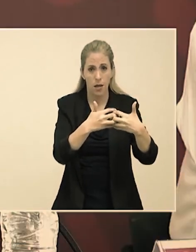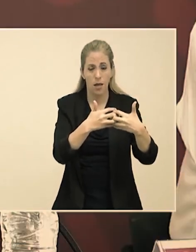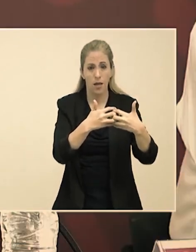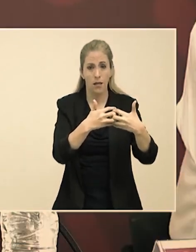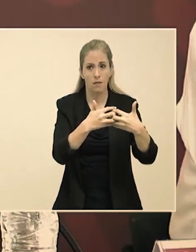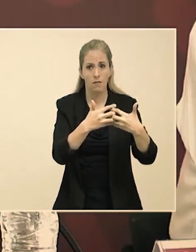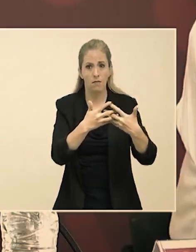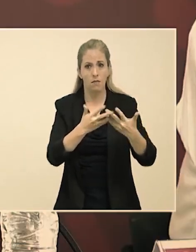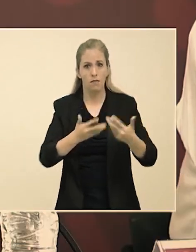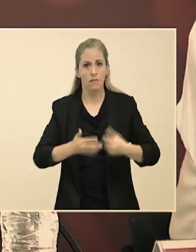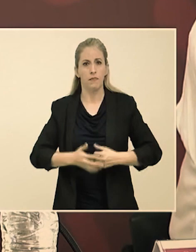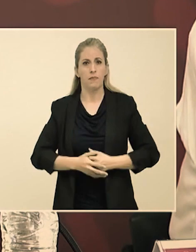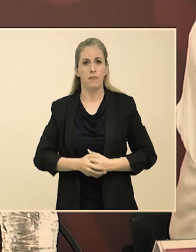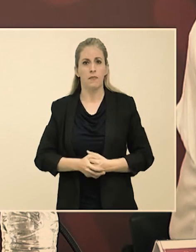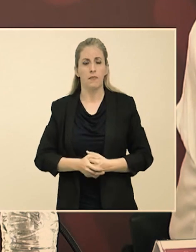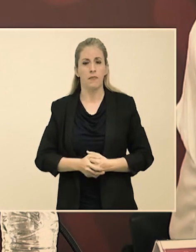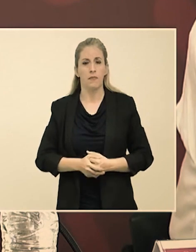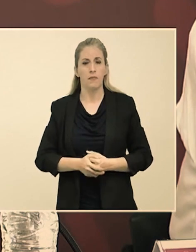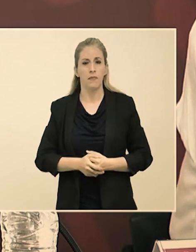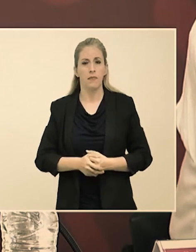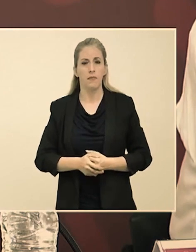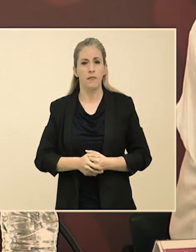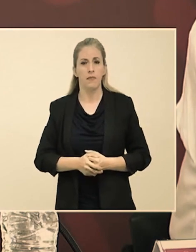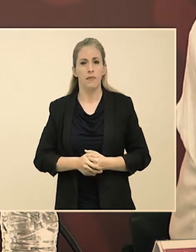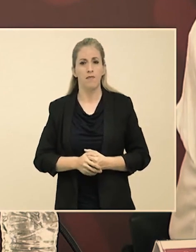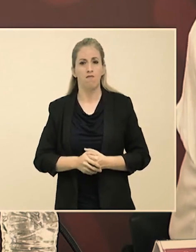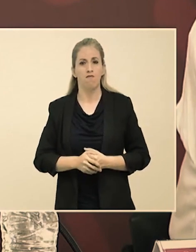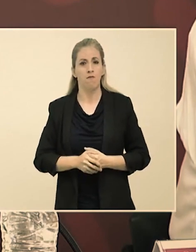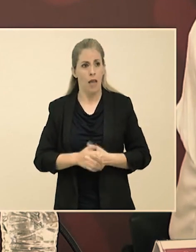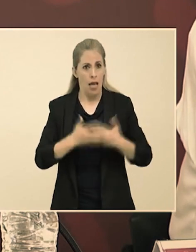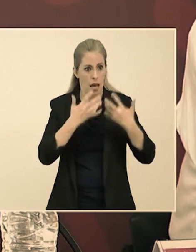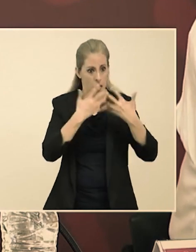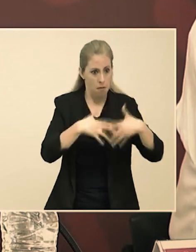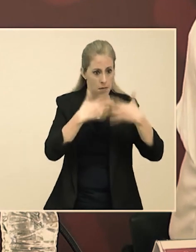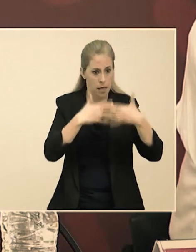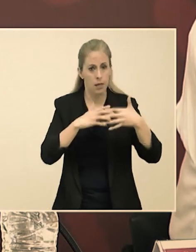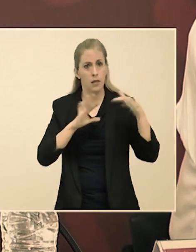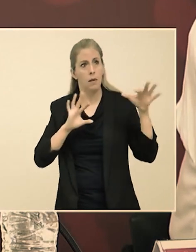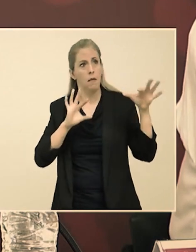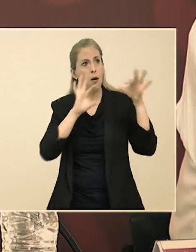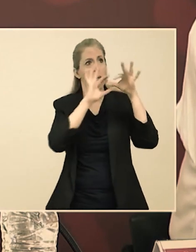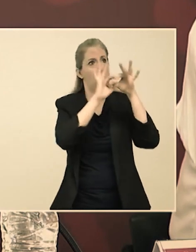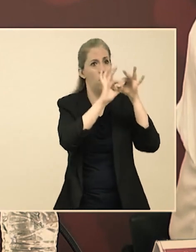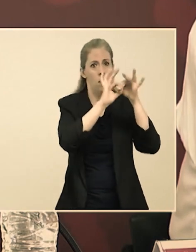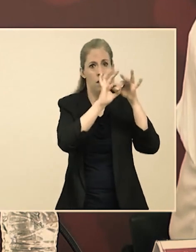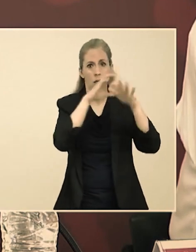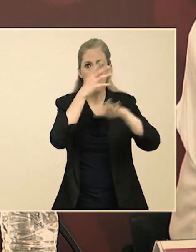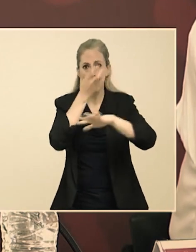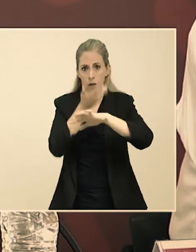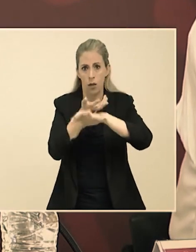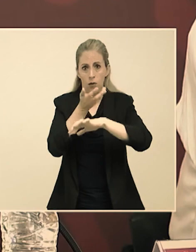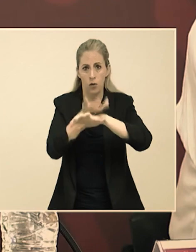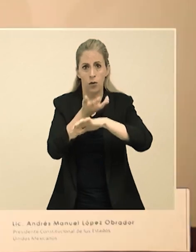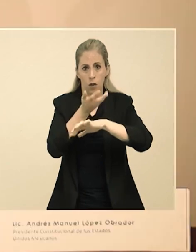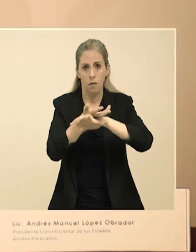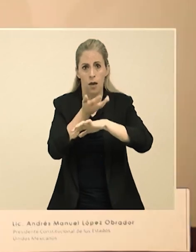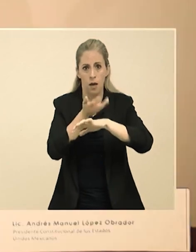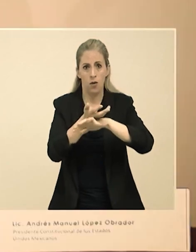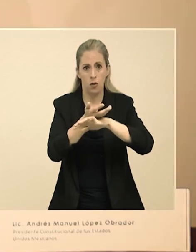vinculación con Estados Unidos, sobre todo a partir del